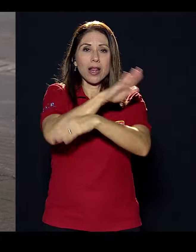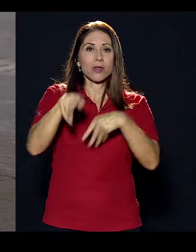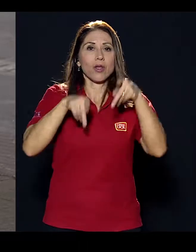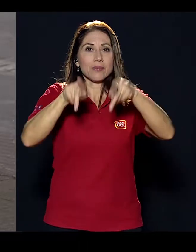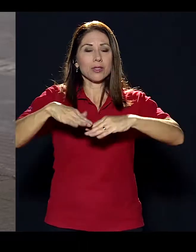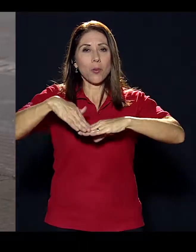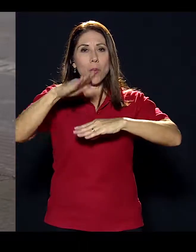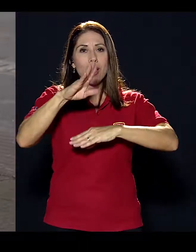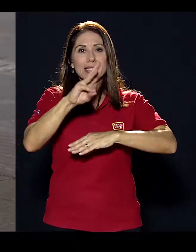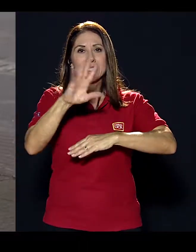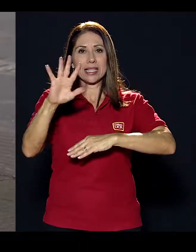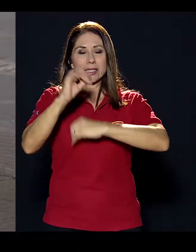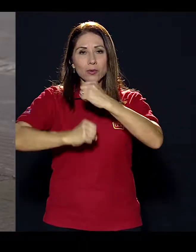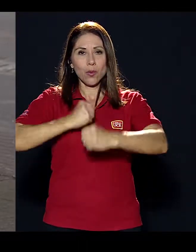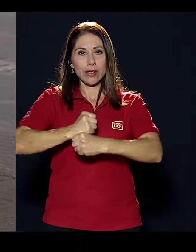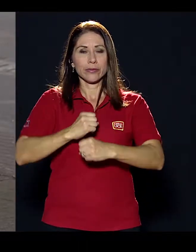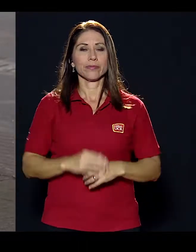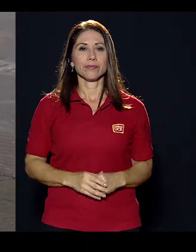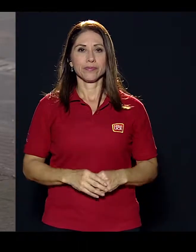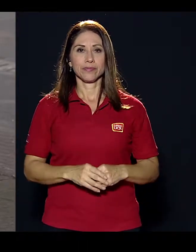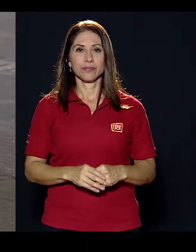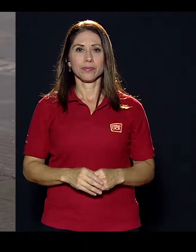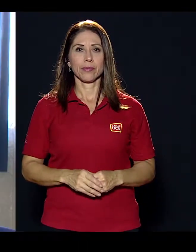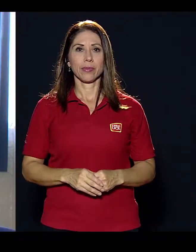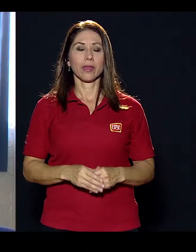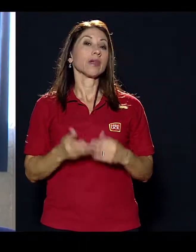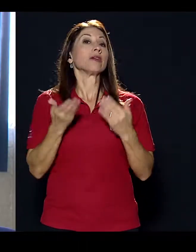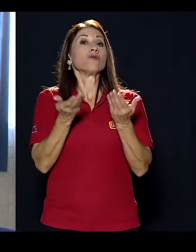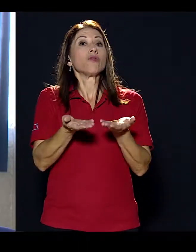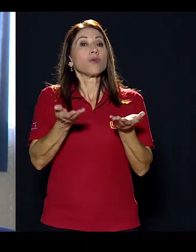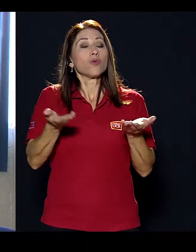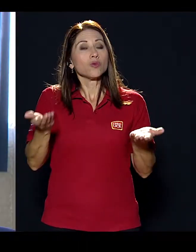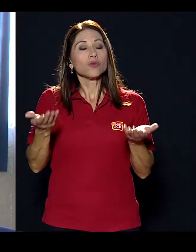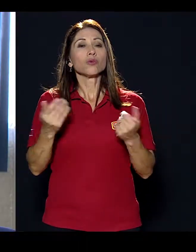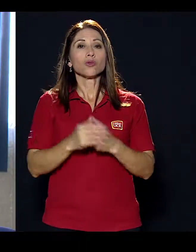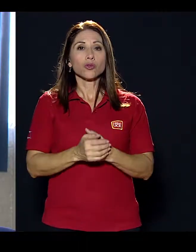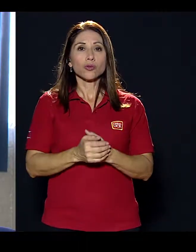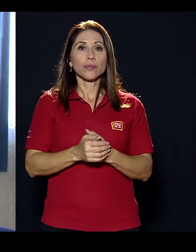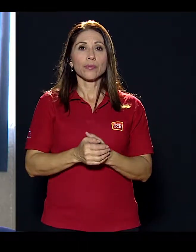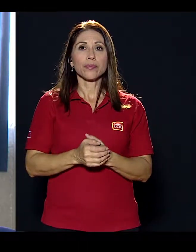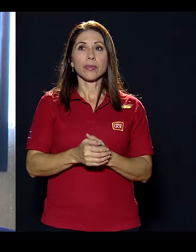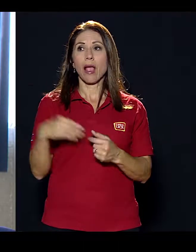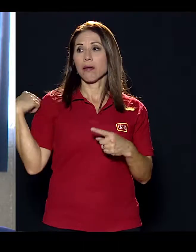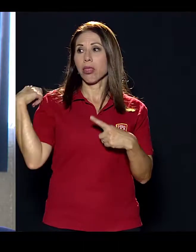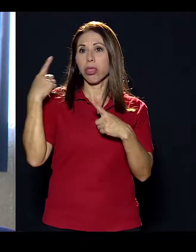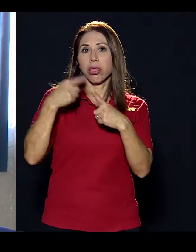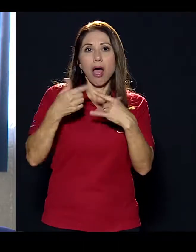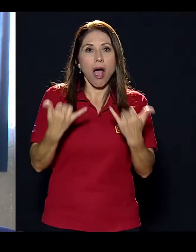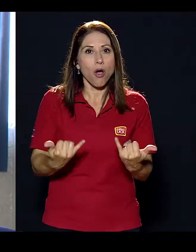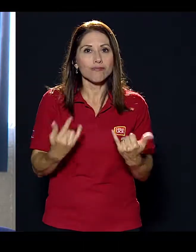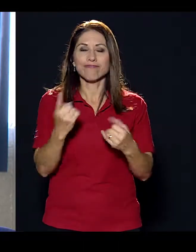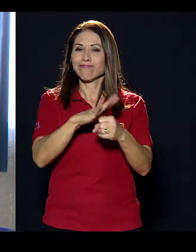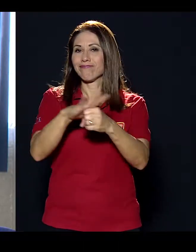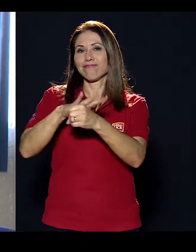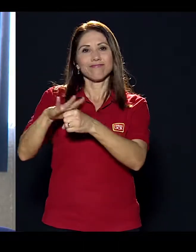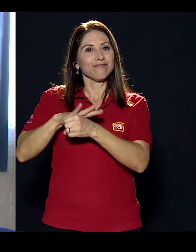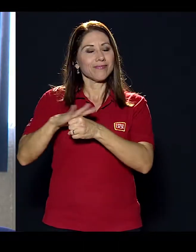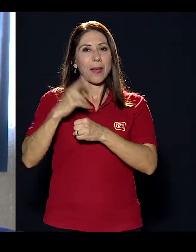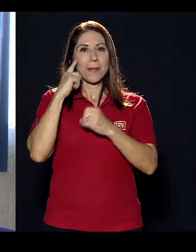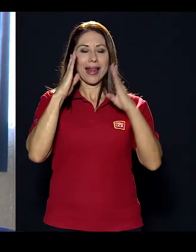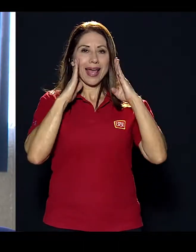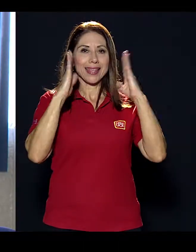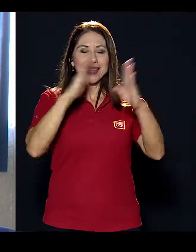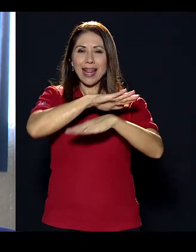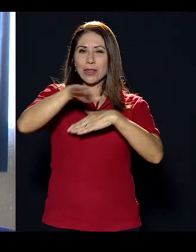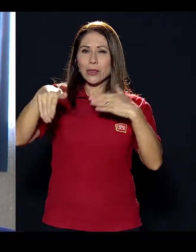completo demográfico mayor de 65 años. Los recursos a hoy no son suficientes para